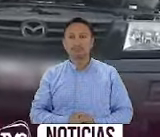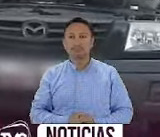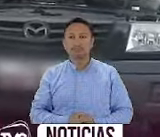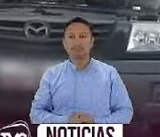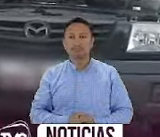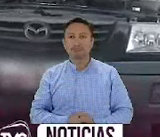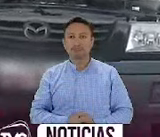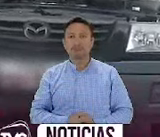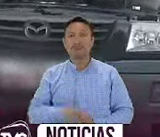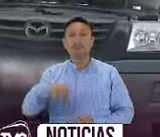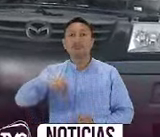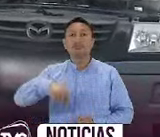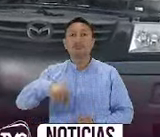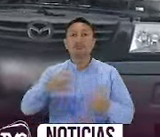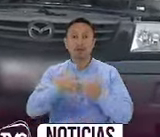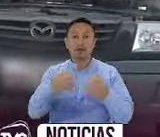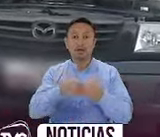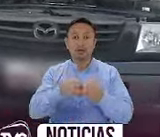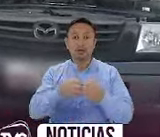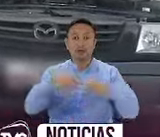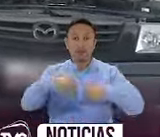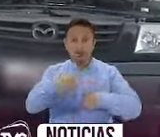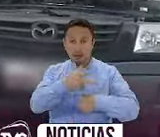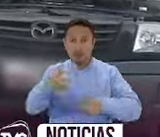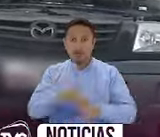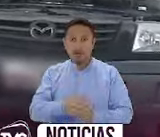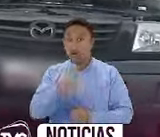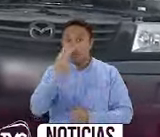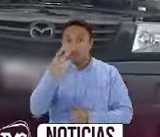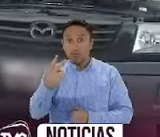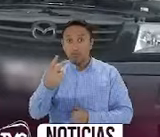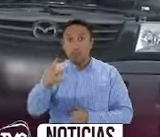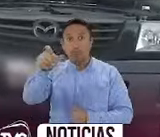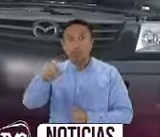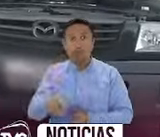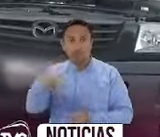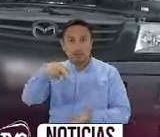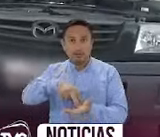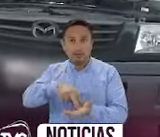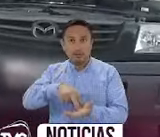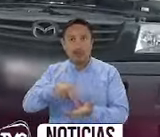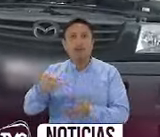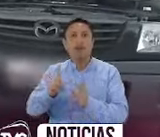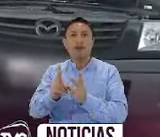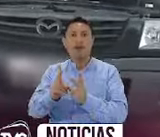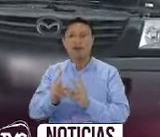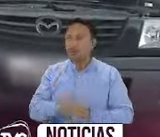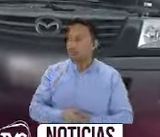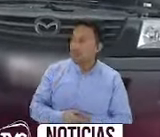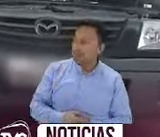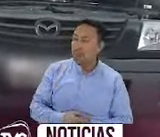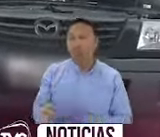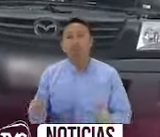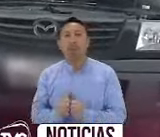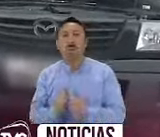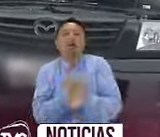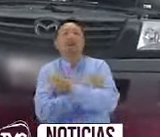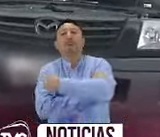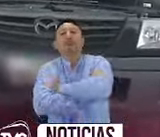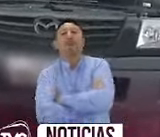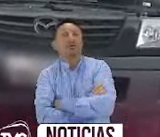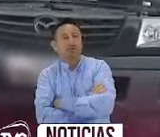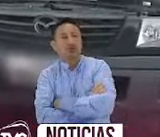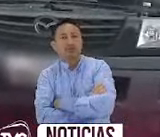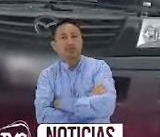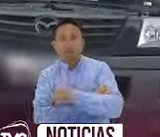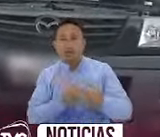tengo, porque no me percaté que estaba el tipo ahí. Era como un vecino cualquiera que podría estar en cualquier esquina. No,